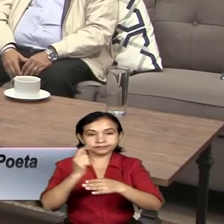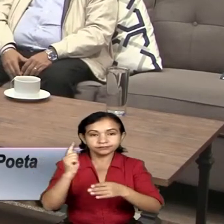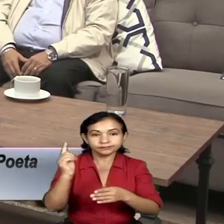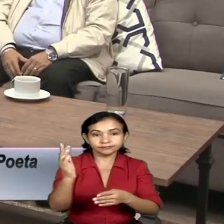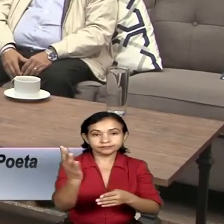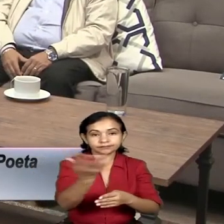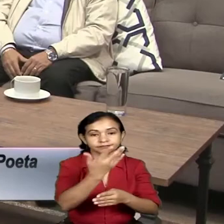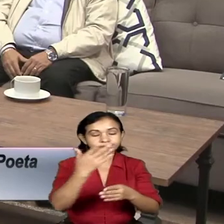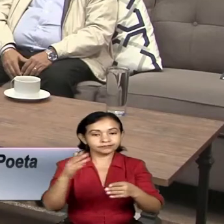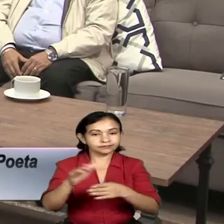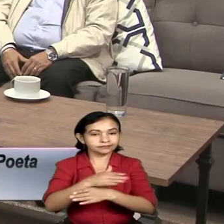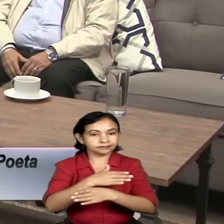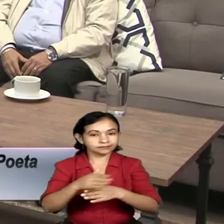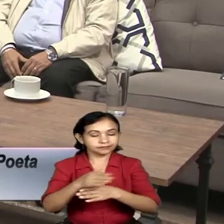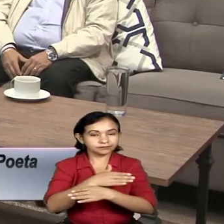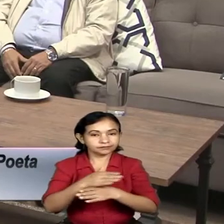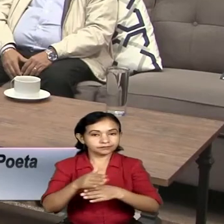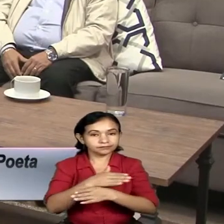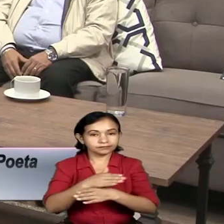contrario.